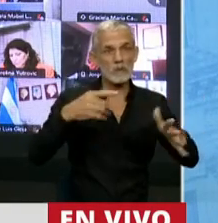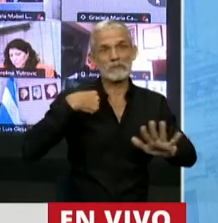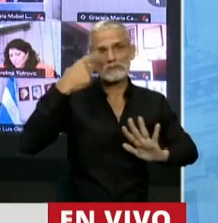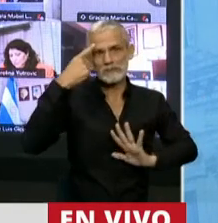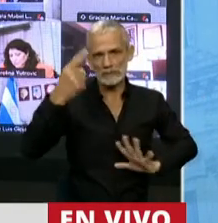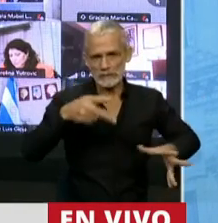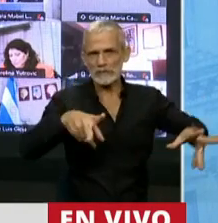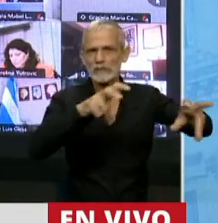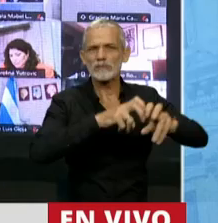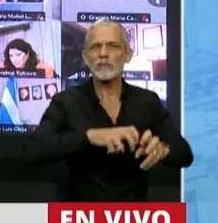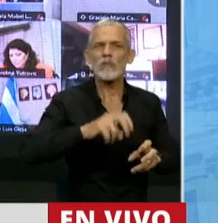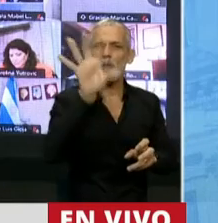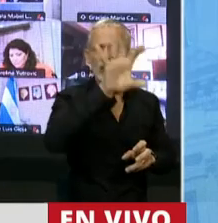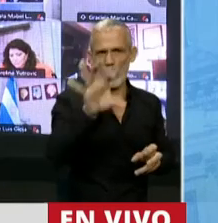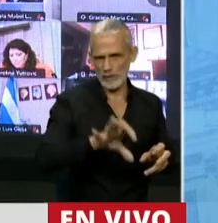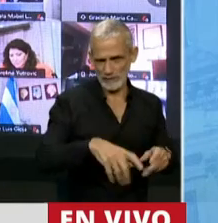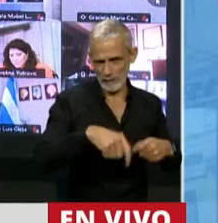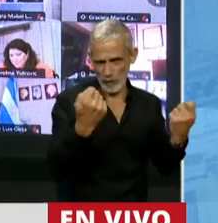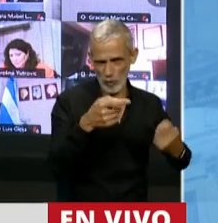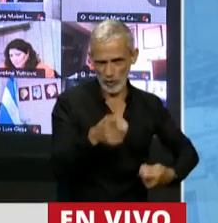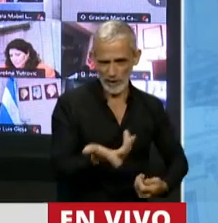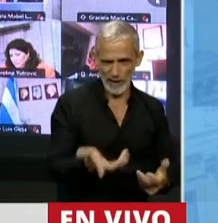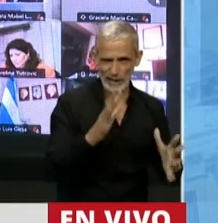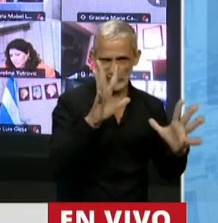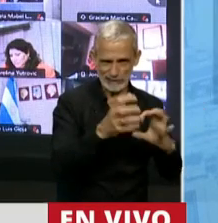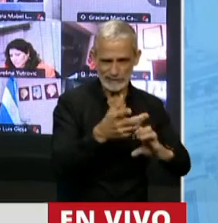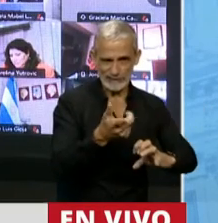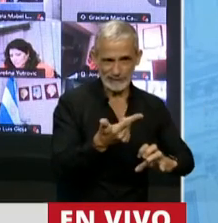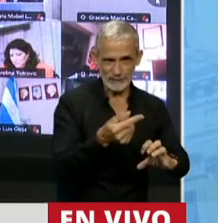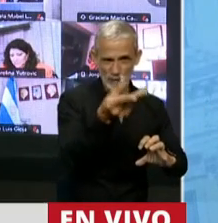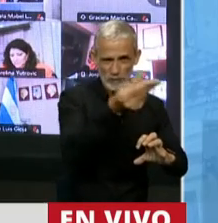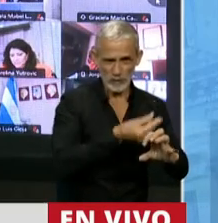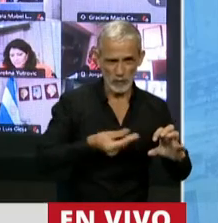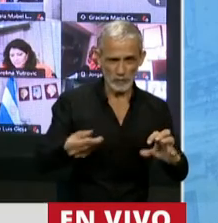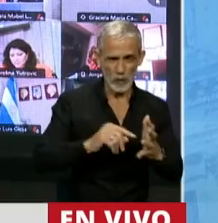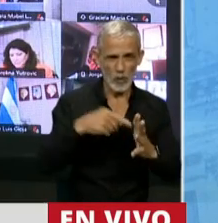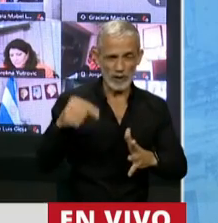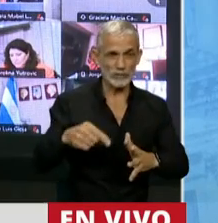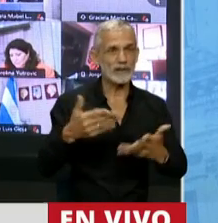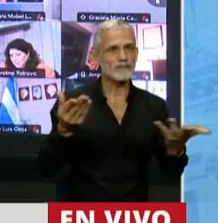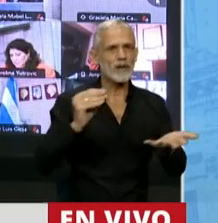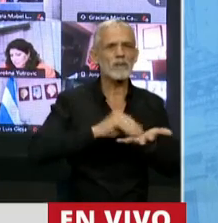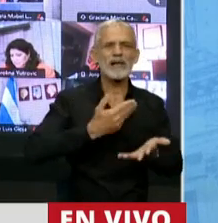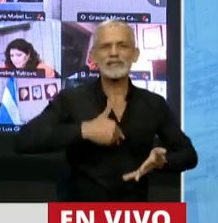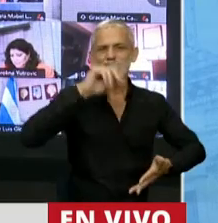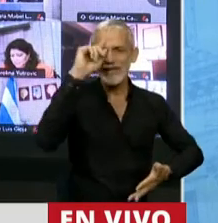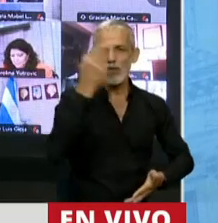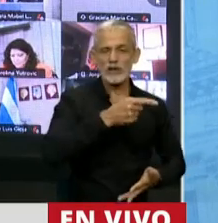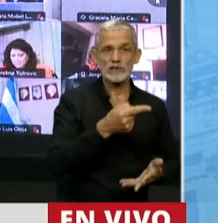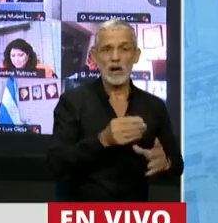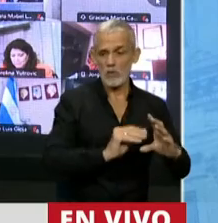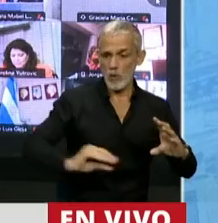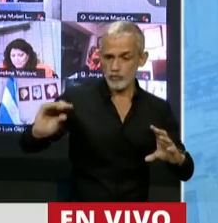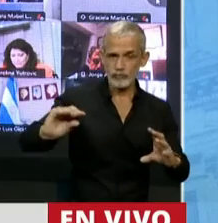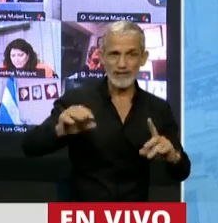nosotros, de las provincias. A su vez, el Estado Nacional asignó recursos en